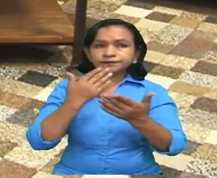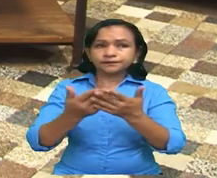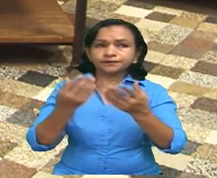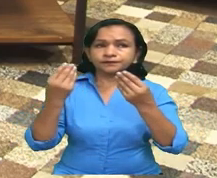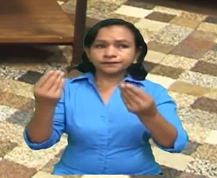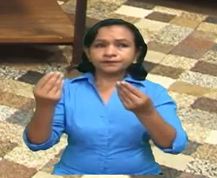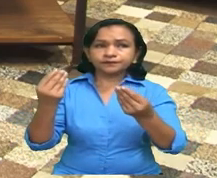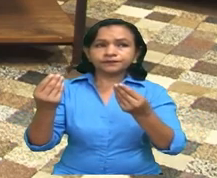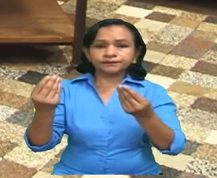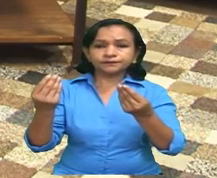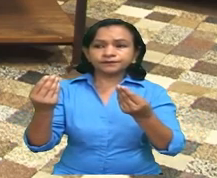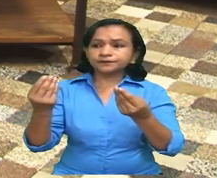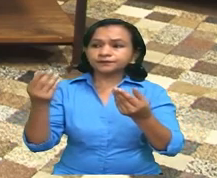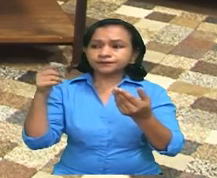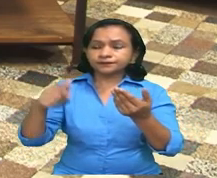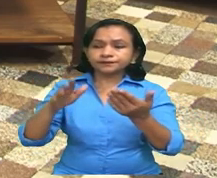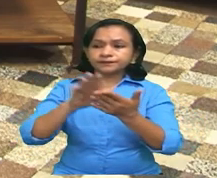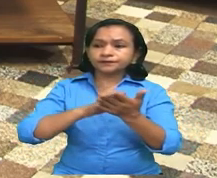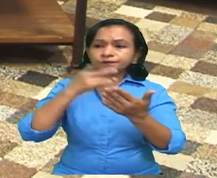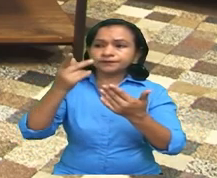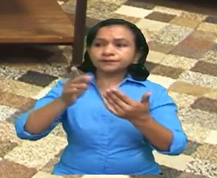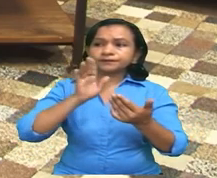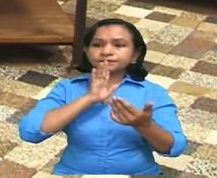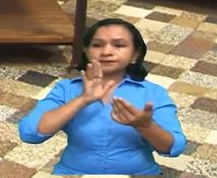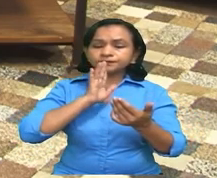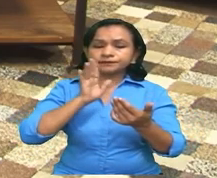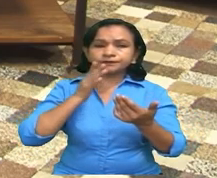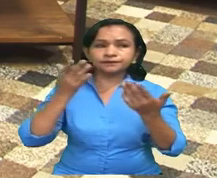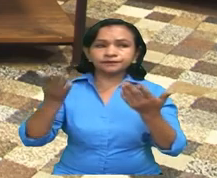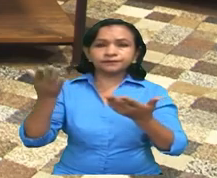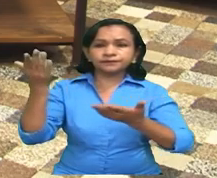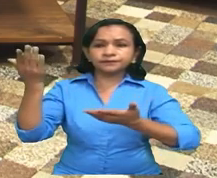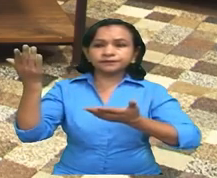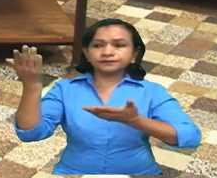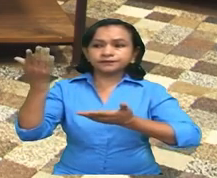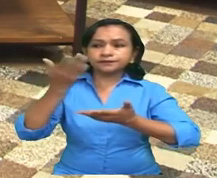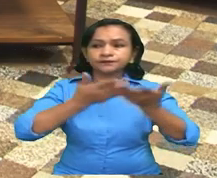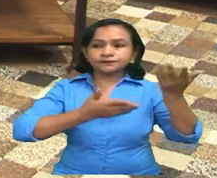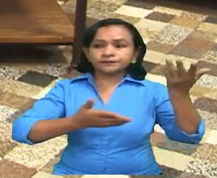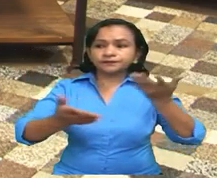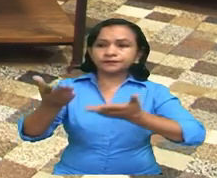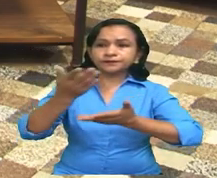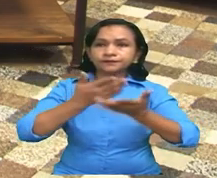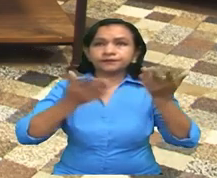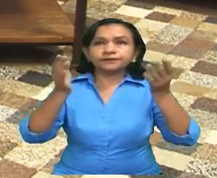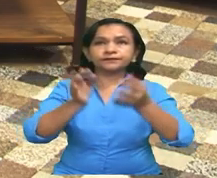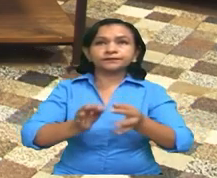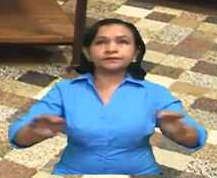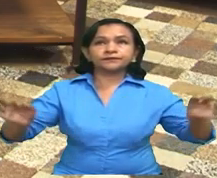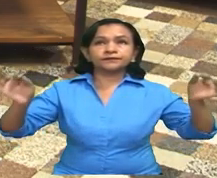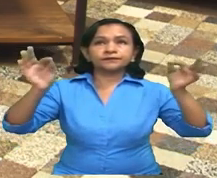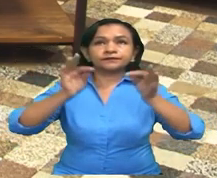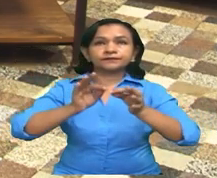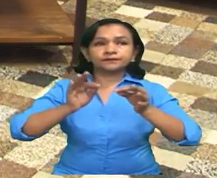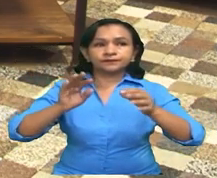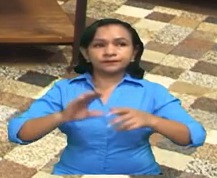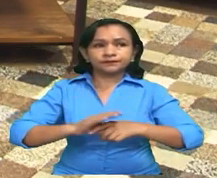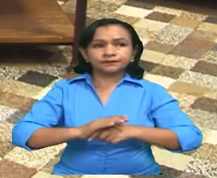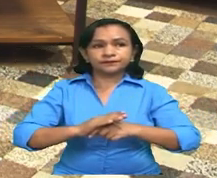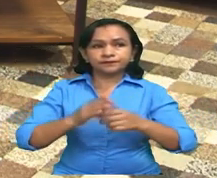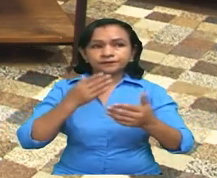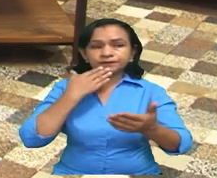de diferentes empresas, y que, bueno, abre la puerta a Nicaragua hacia el mundo y de ellos para que visiten nuestro